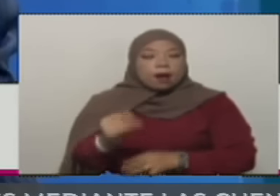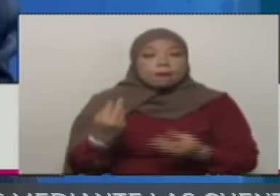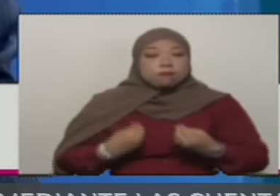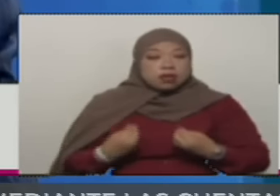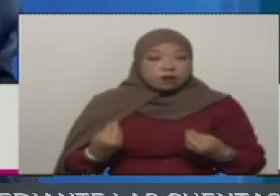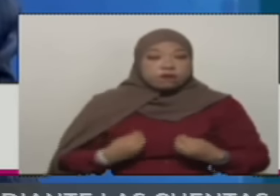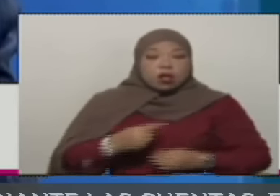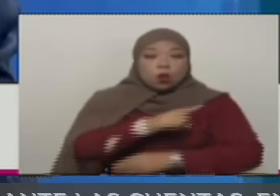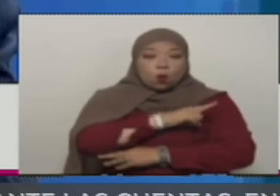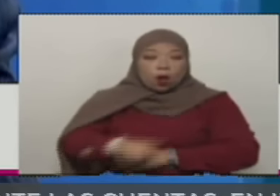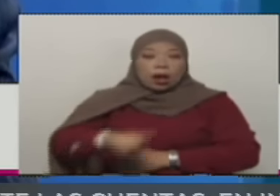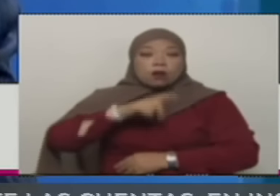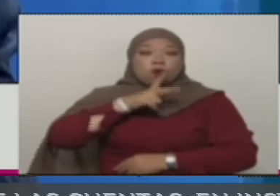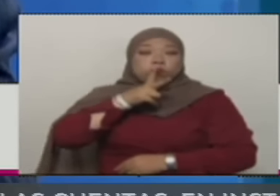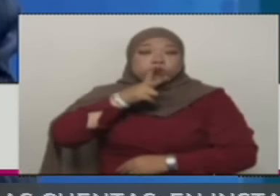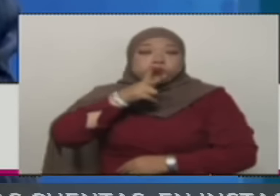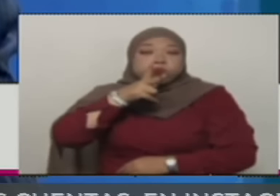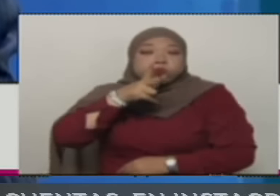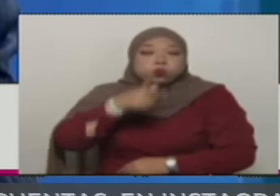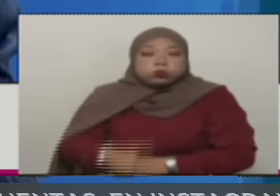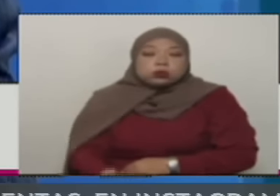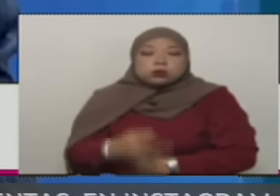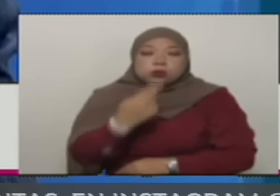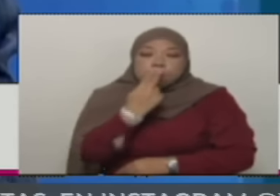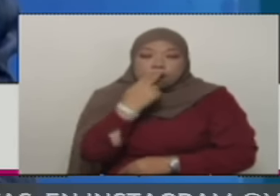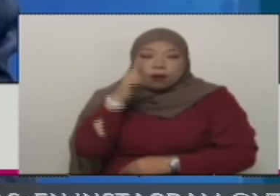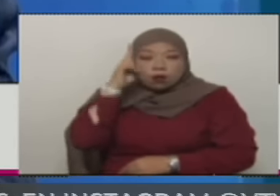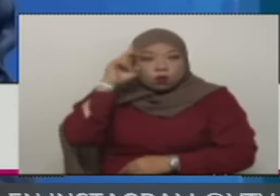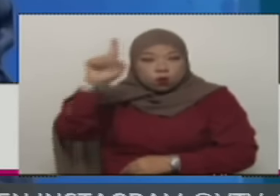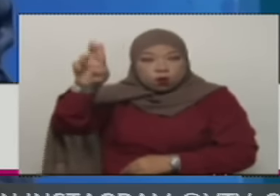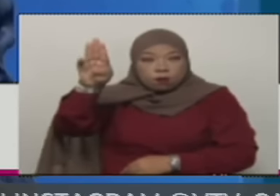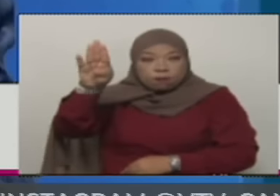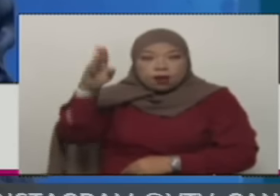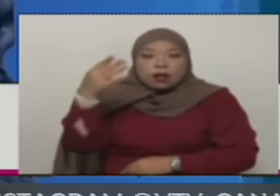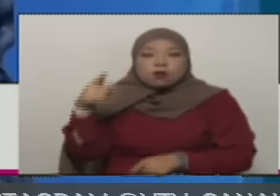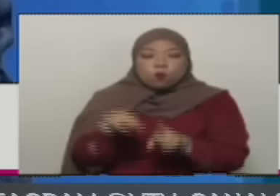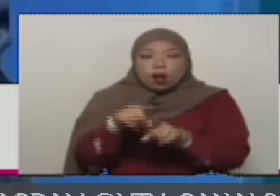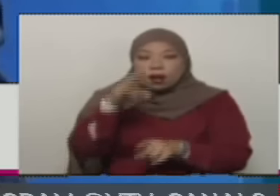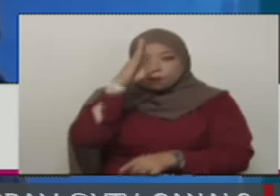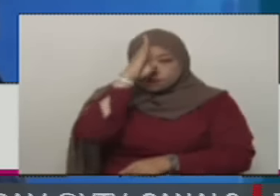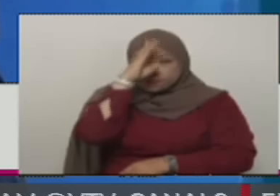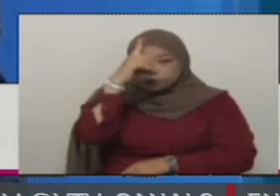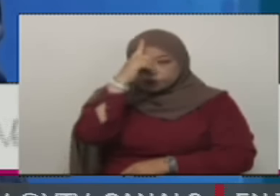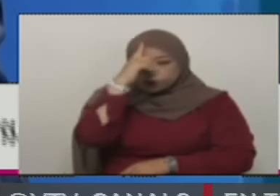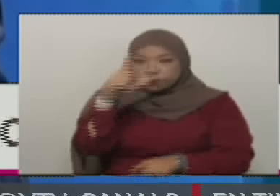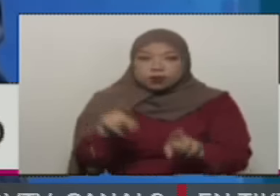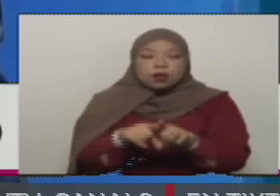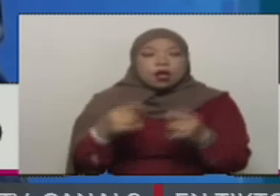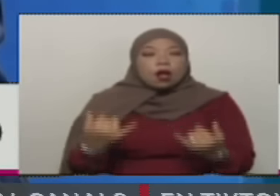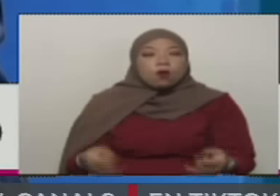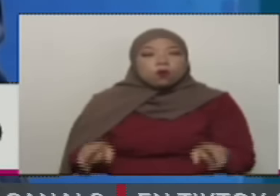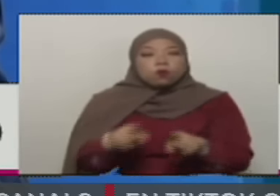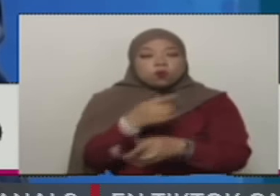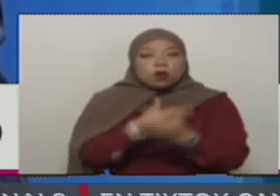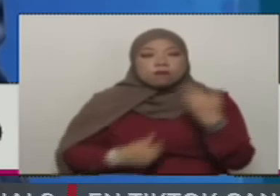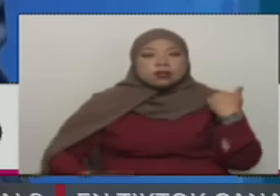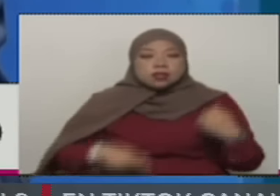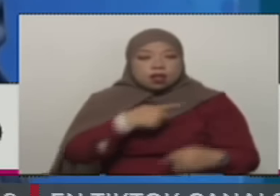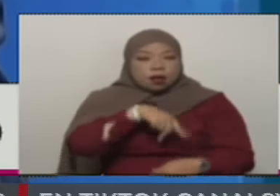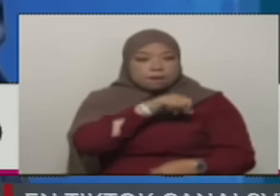el horror del nazismo, del franquismo y del fascismo. Nosotros estamos haciendo leyes